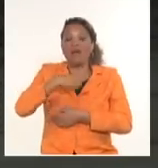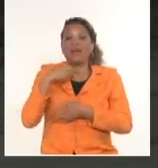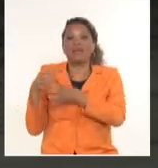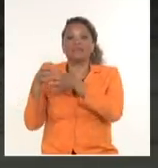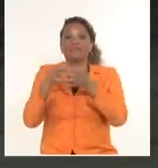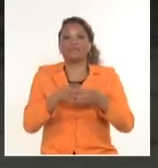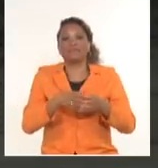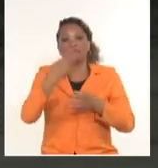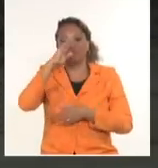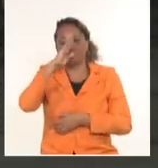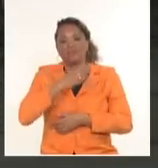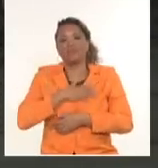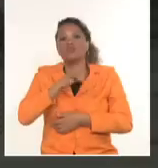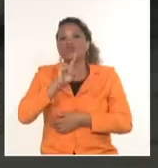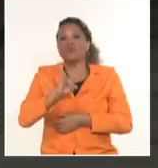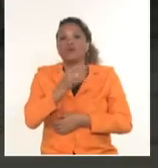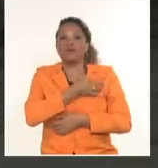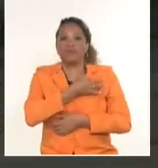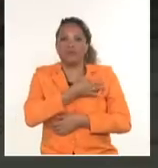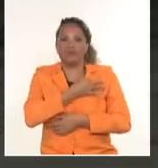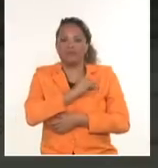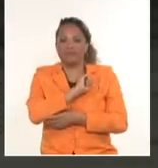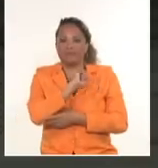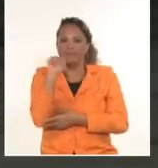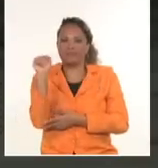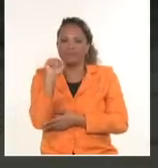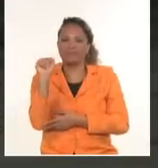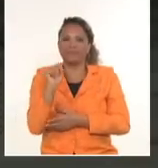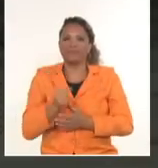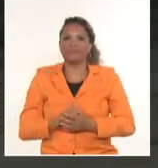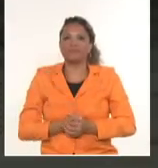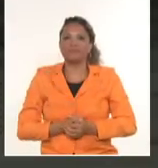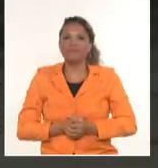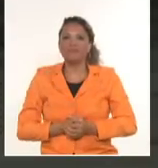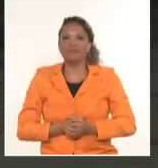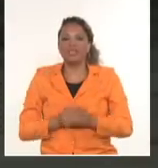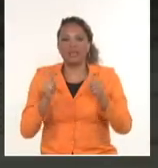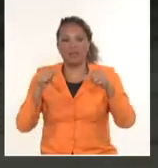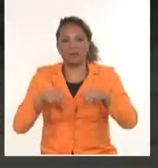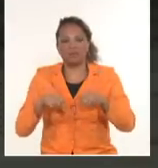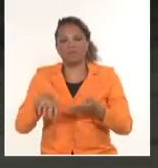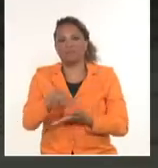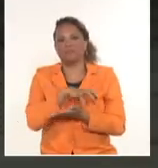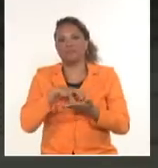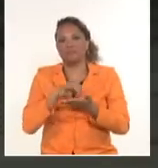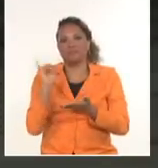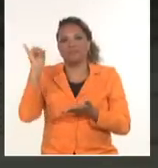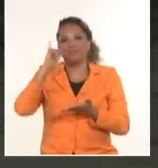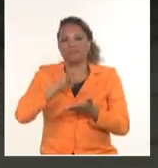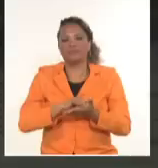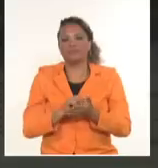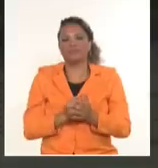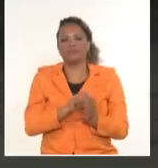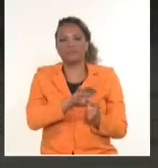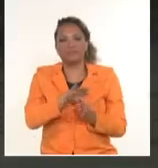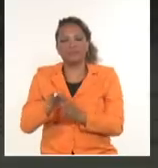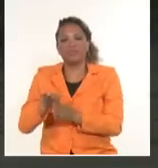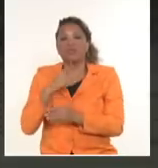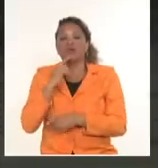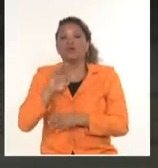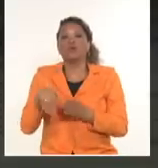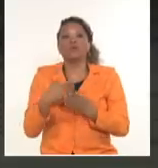cubana con sus 9 medallistas, reiterar, los 9 medallistas estarán hoy en este avión. En una jornada